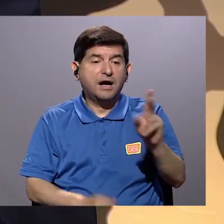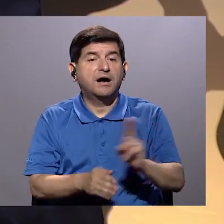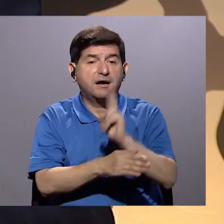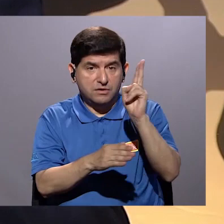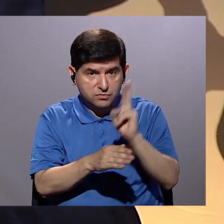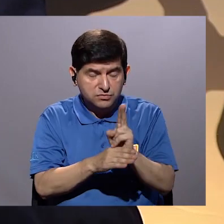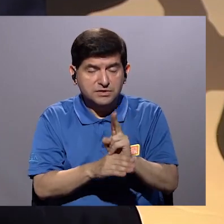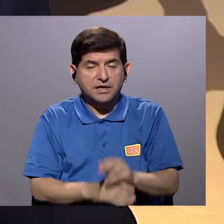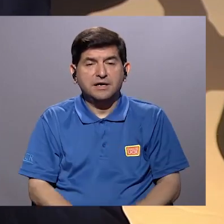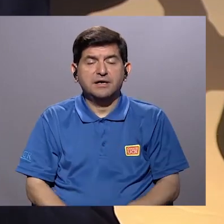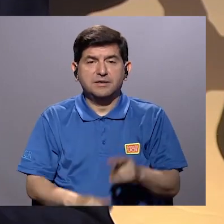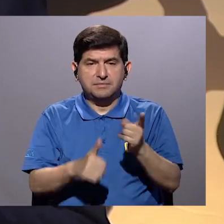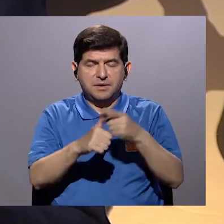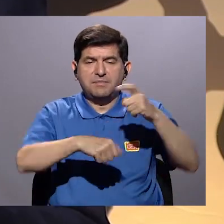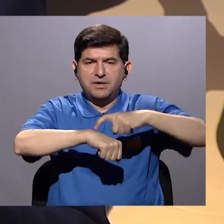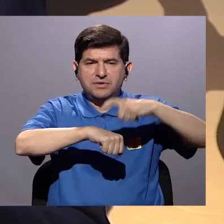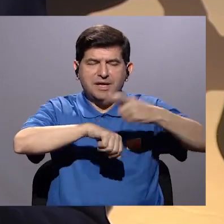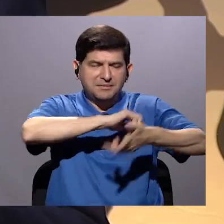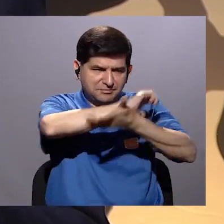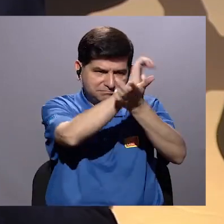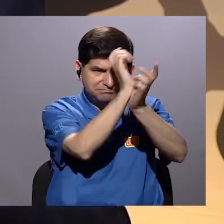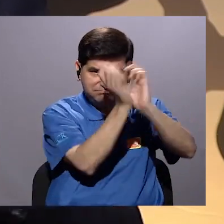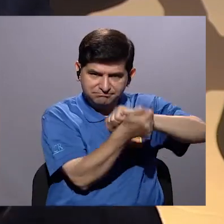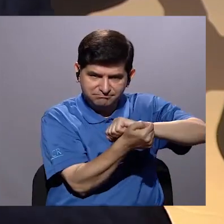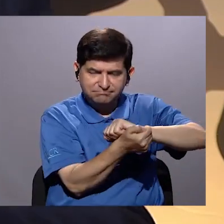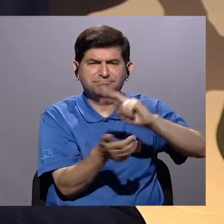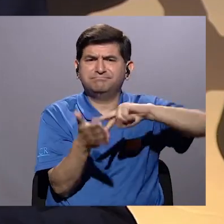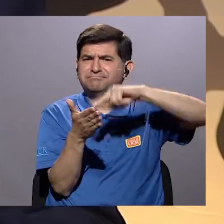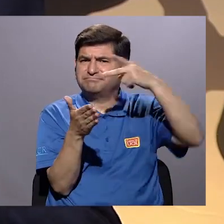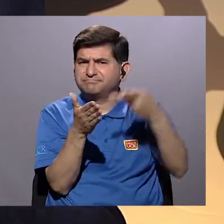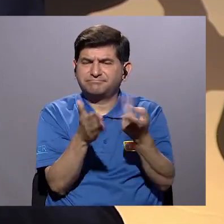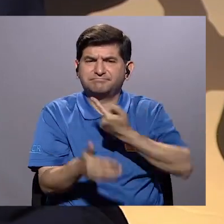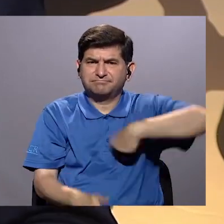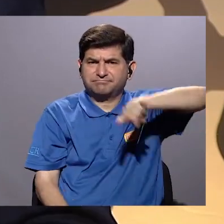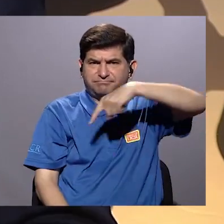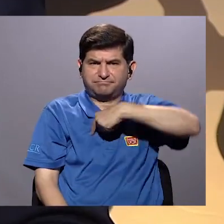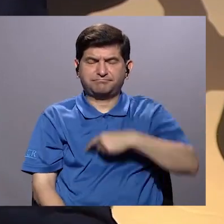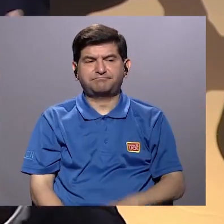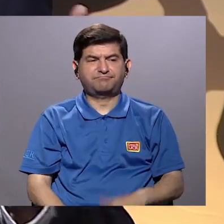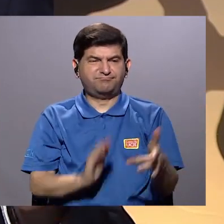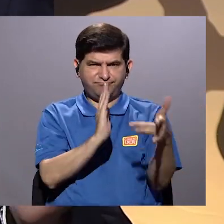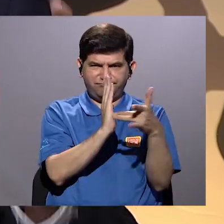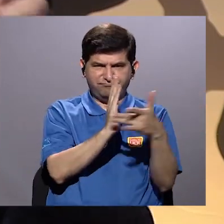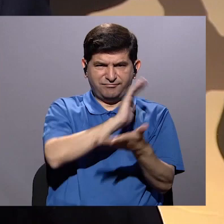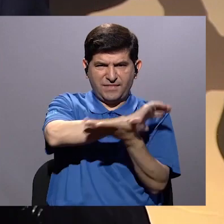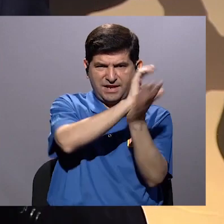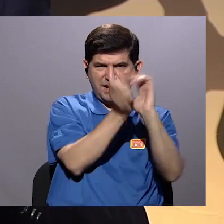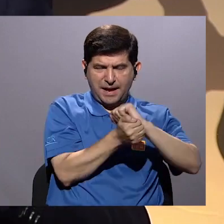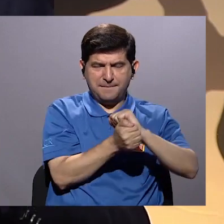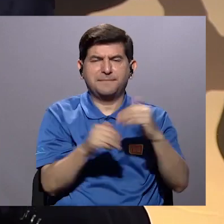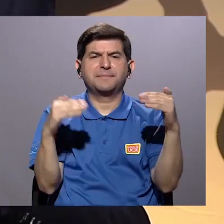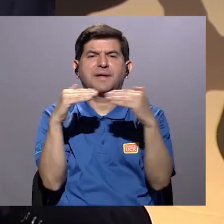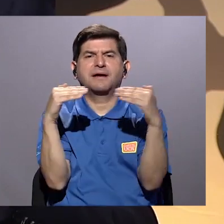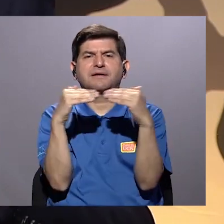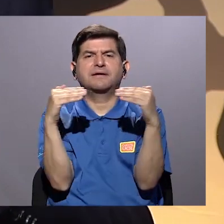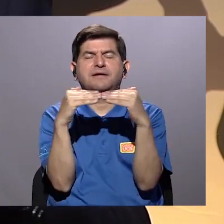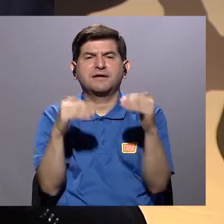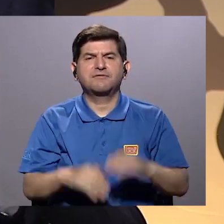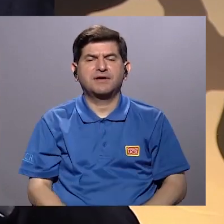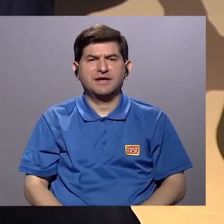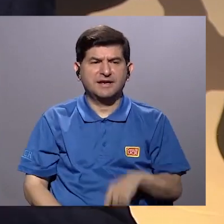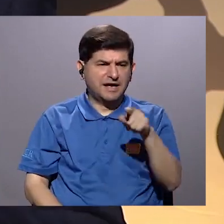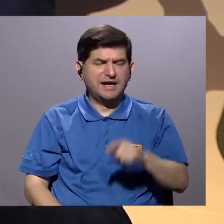utilizarla, tiene que haber una etapa de conversión, y eso significa que tenemos que, en términos técnicos, cambiar, por ejemplo, de niveles de